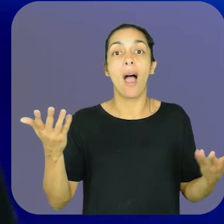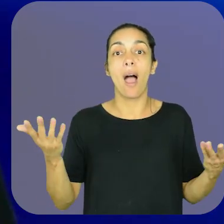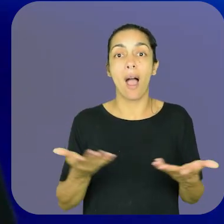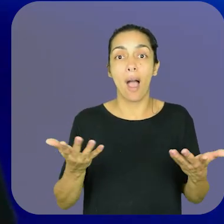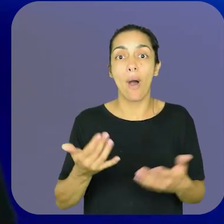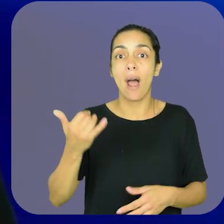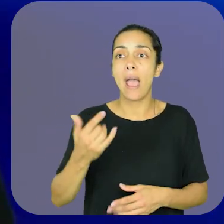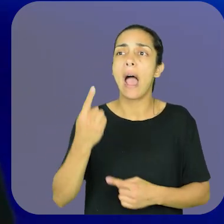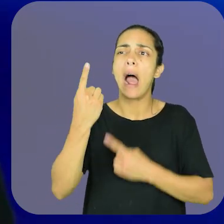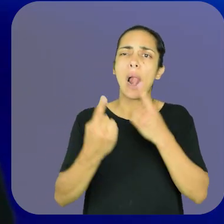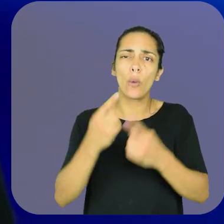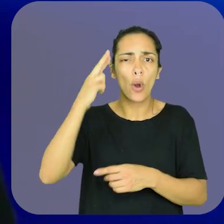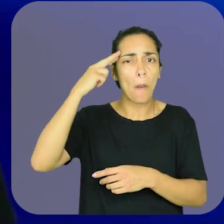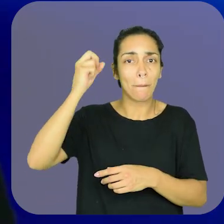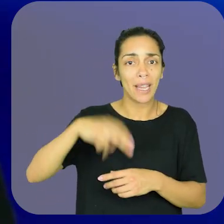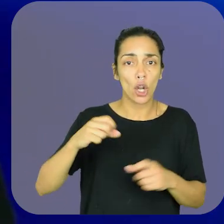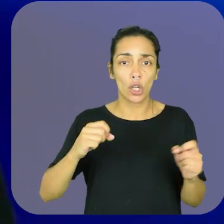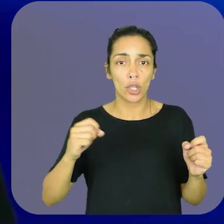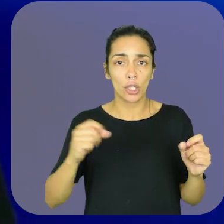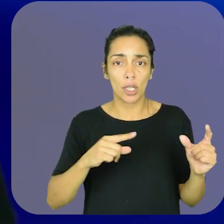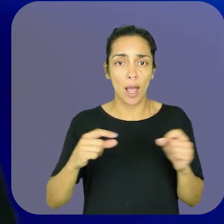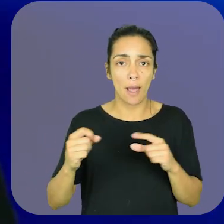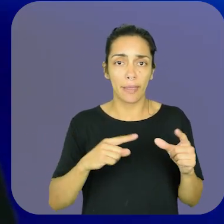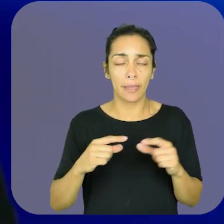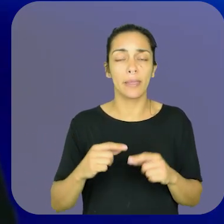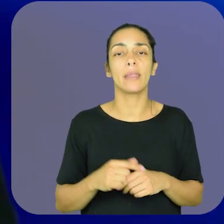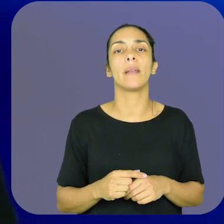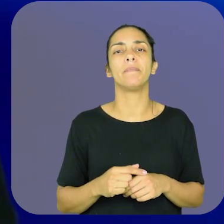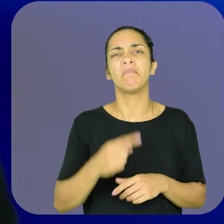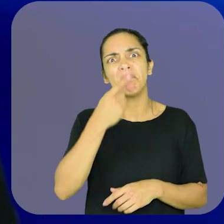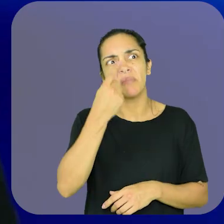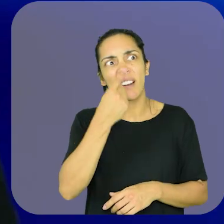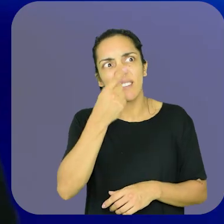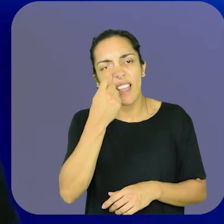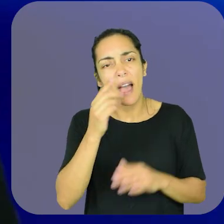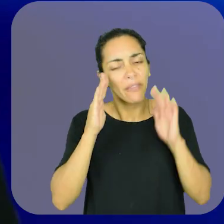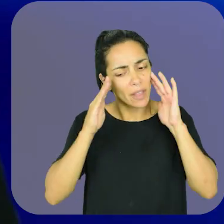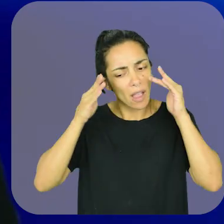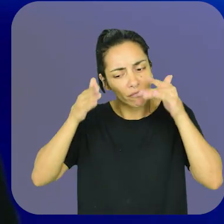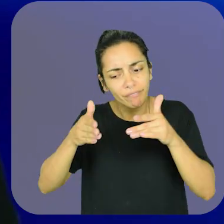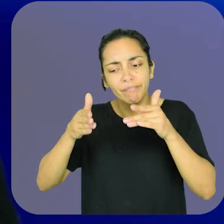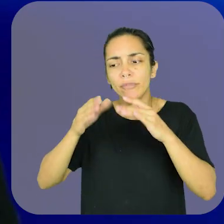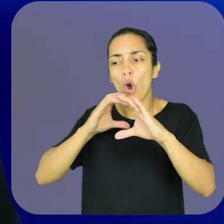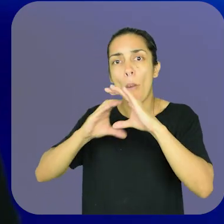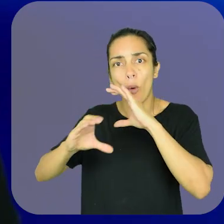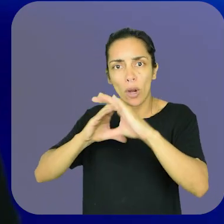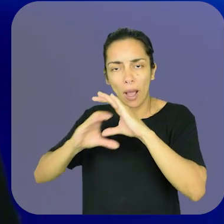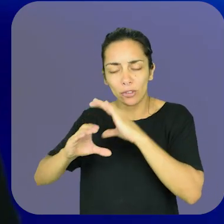Ahora tenemos unos comentarios en el chat. Enseguida dice súper interesante que haga foco en la